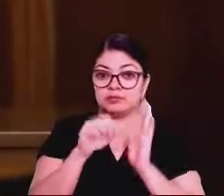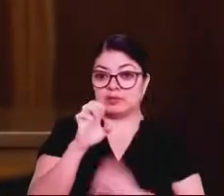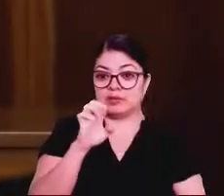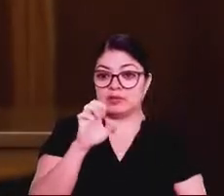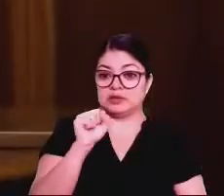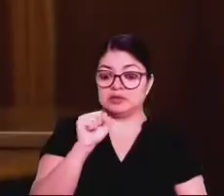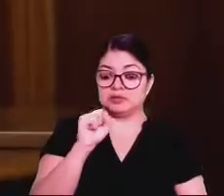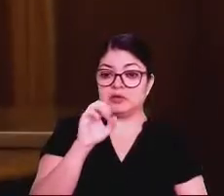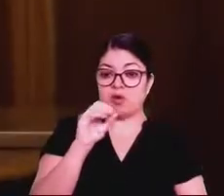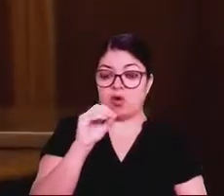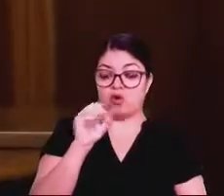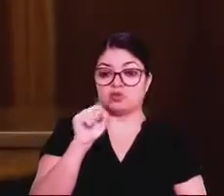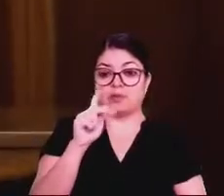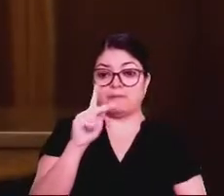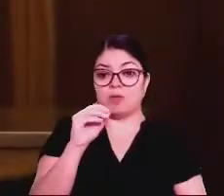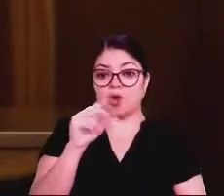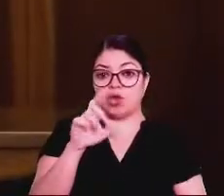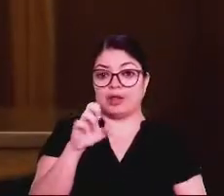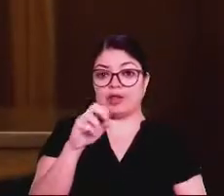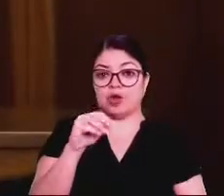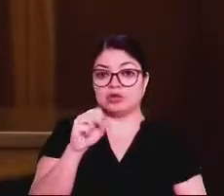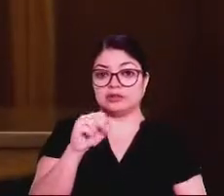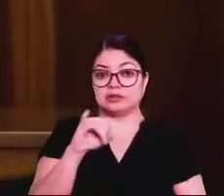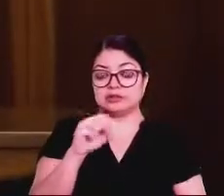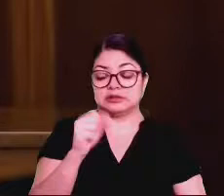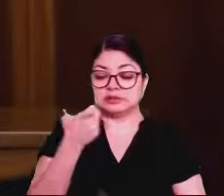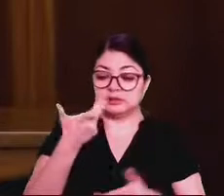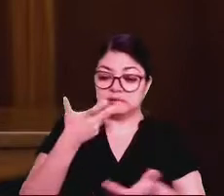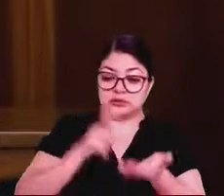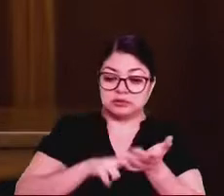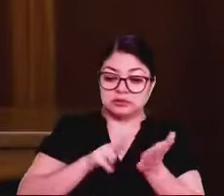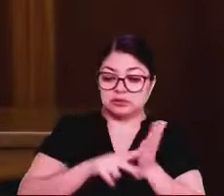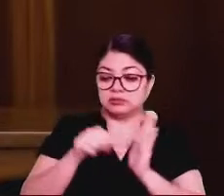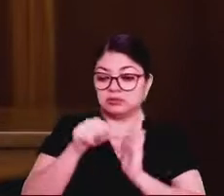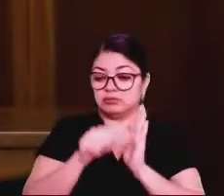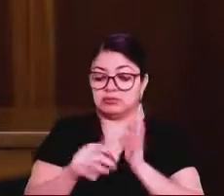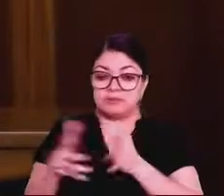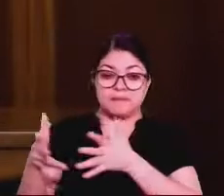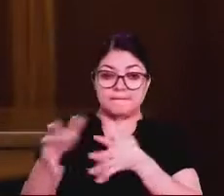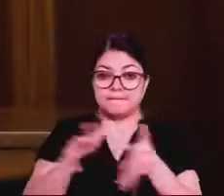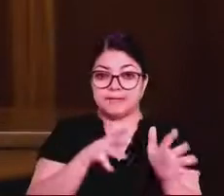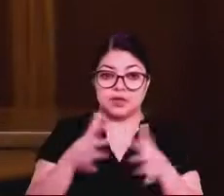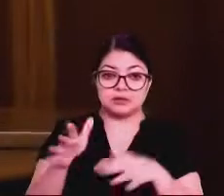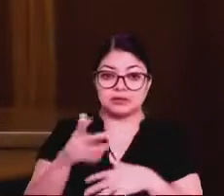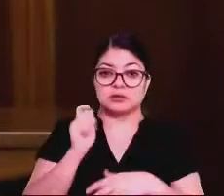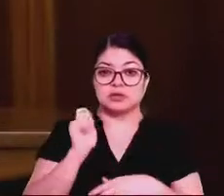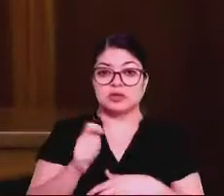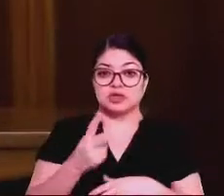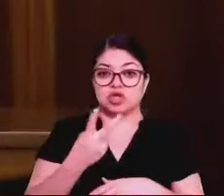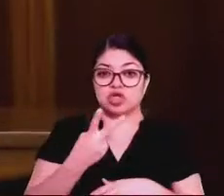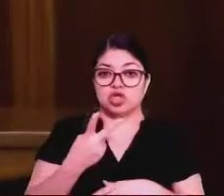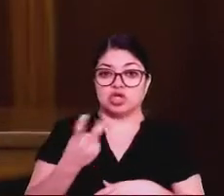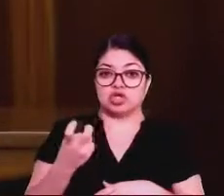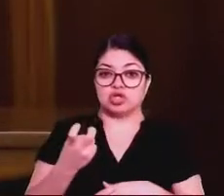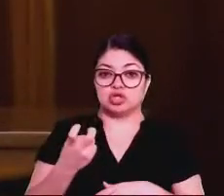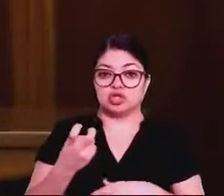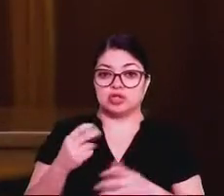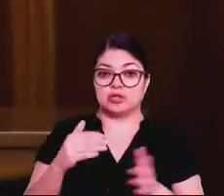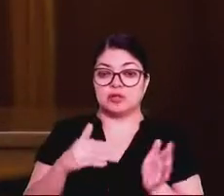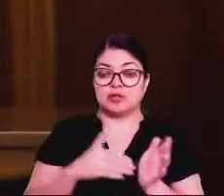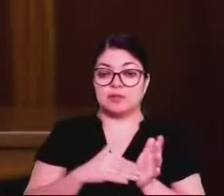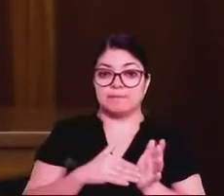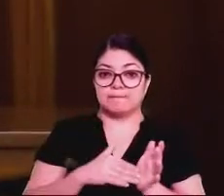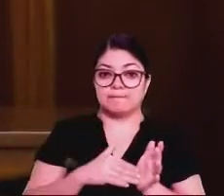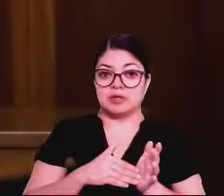en México puede oscilar aproximadamente entre los